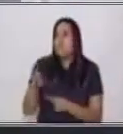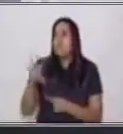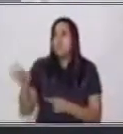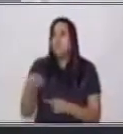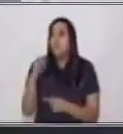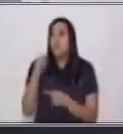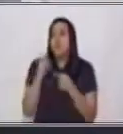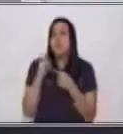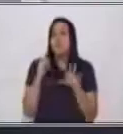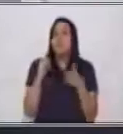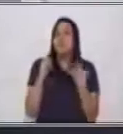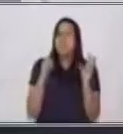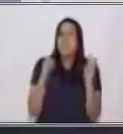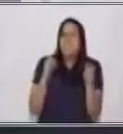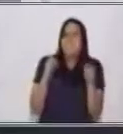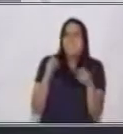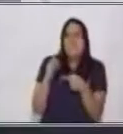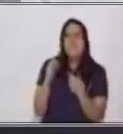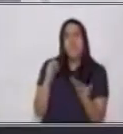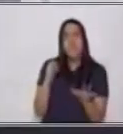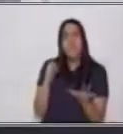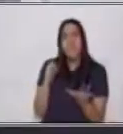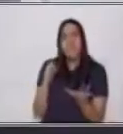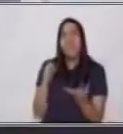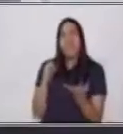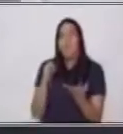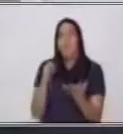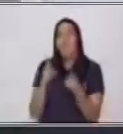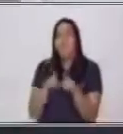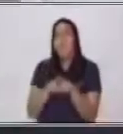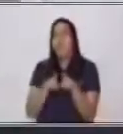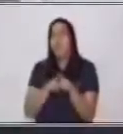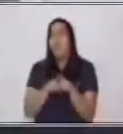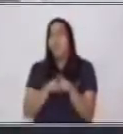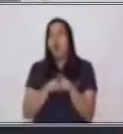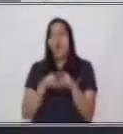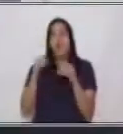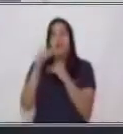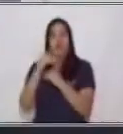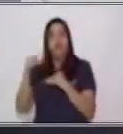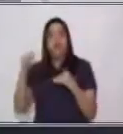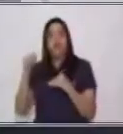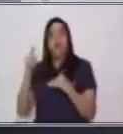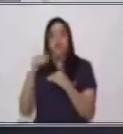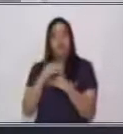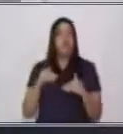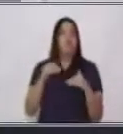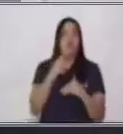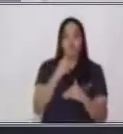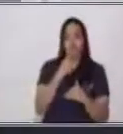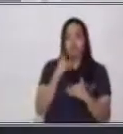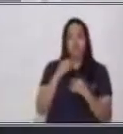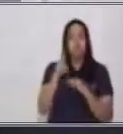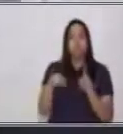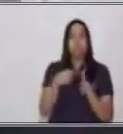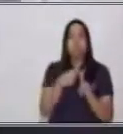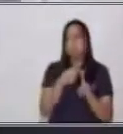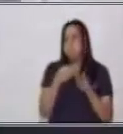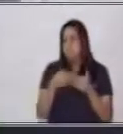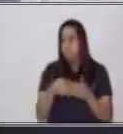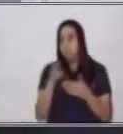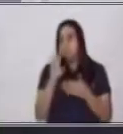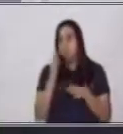menos 4. Y seguimos haciendo lo mismo con los otros valores. Entonces, ahora tengo aquí un